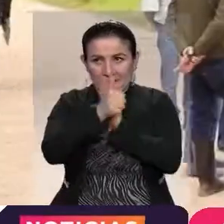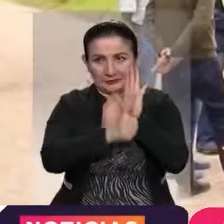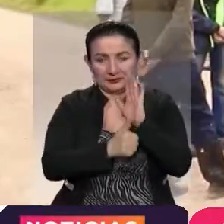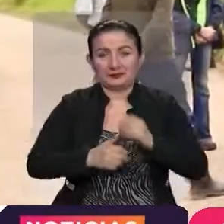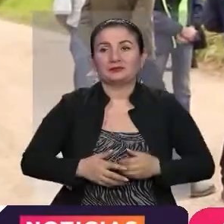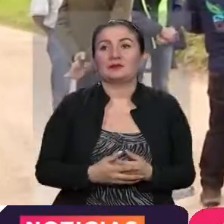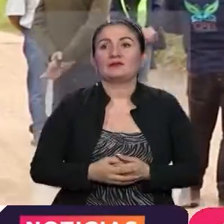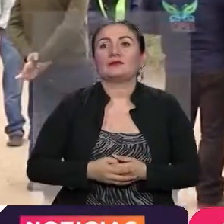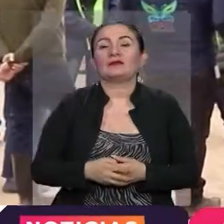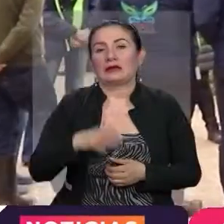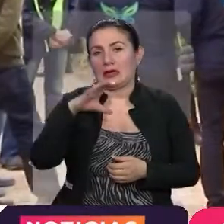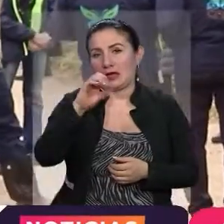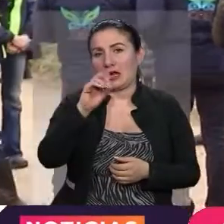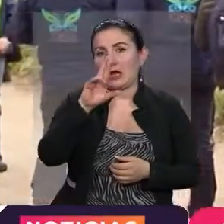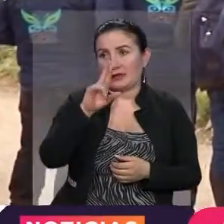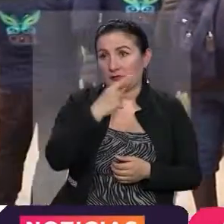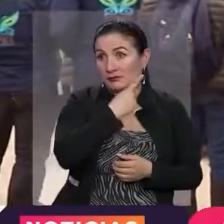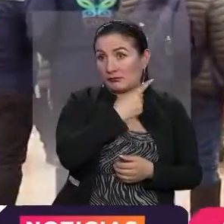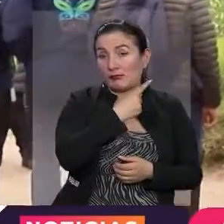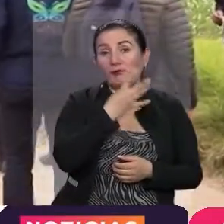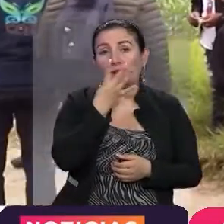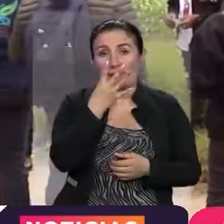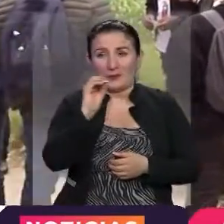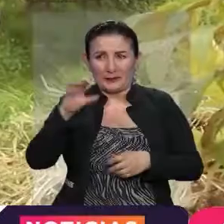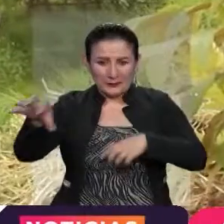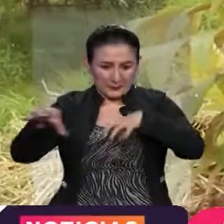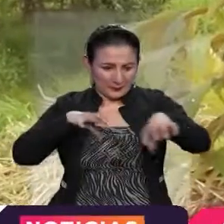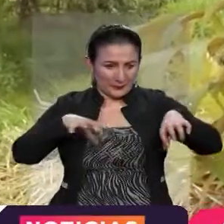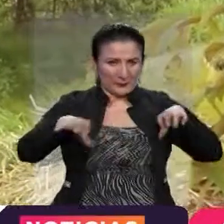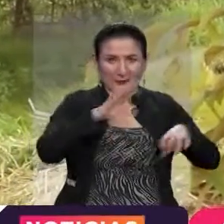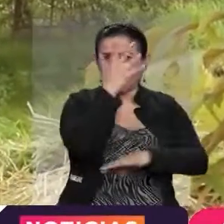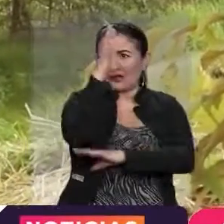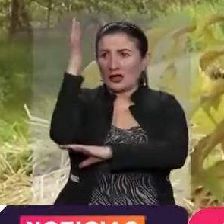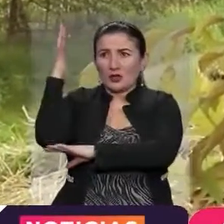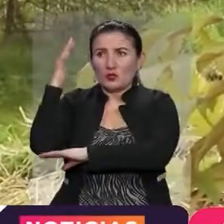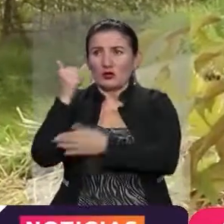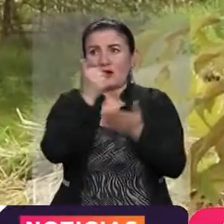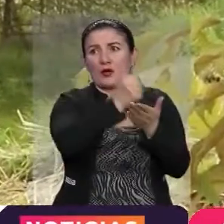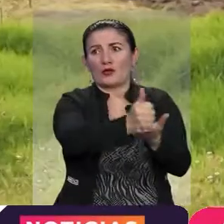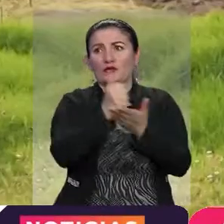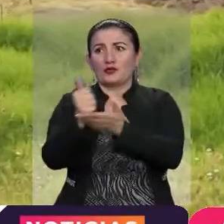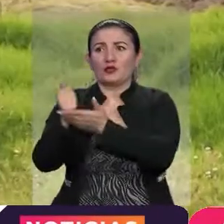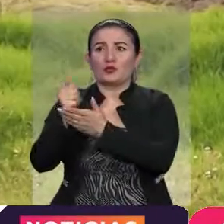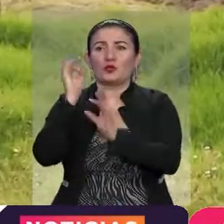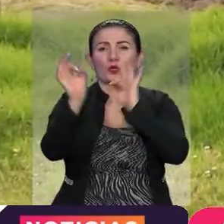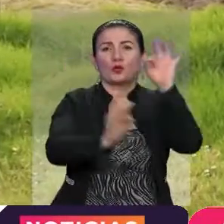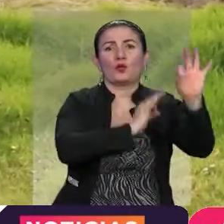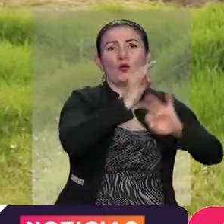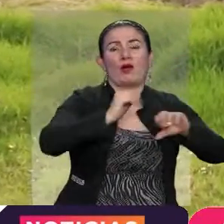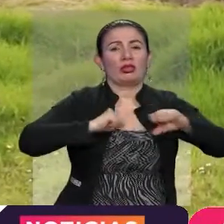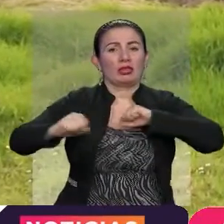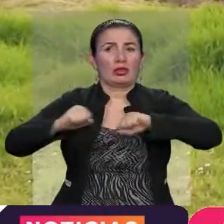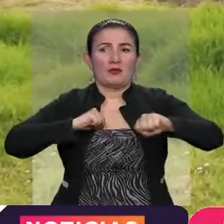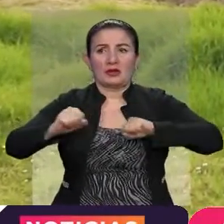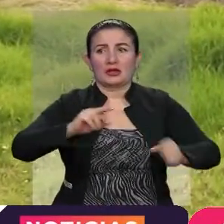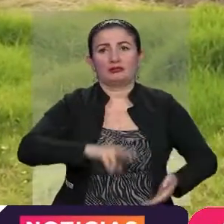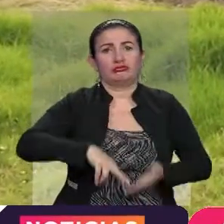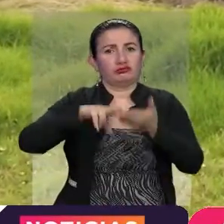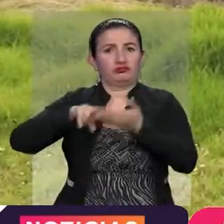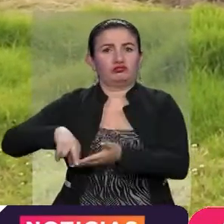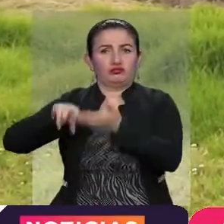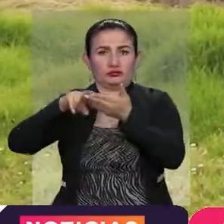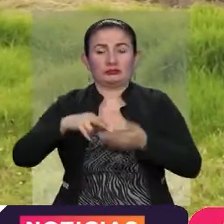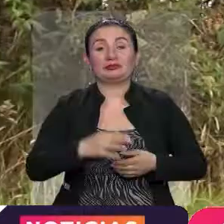la CAR. En este sitio de la reserva, 40 especies diferentes de árboles ayudan a la conservación y la actividad de restauración